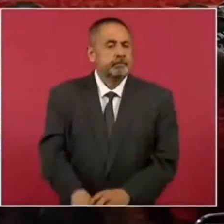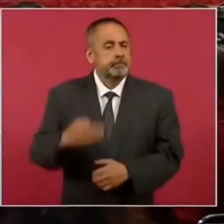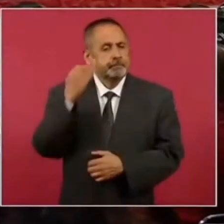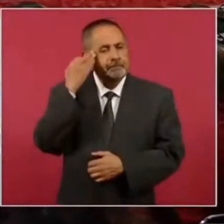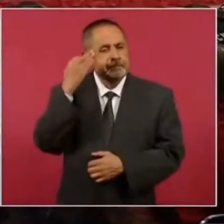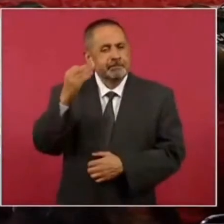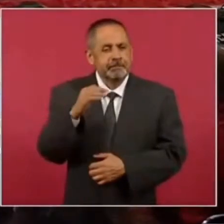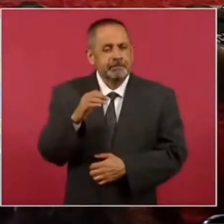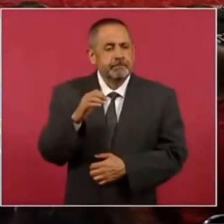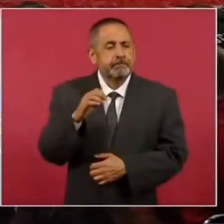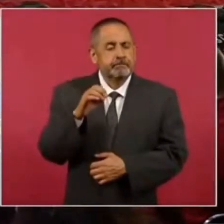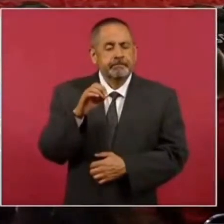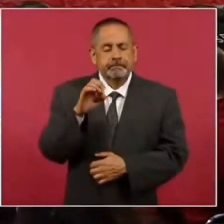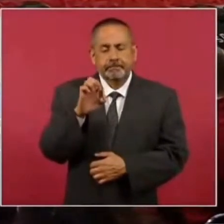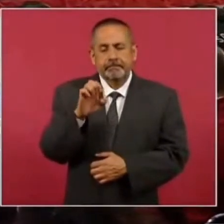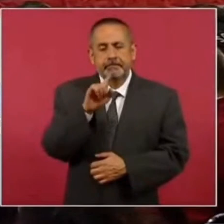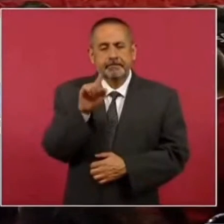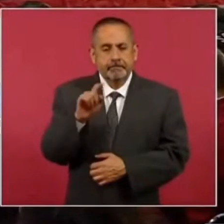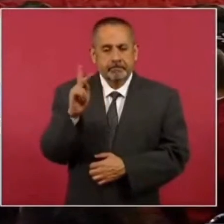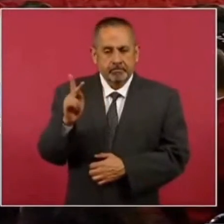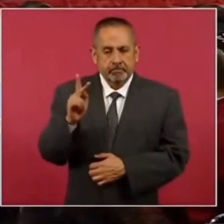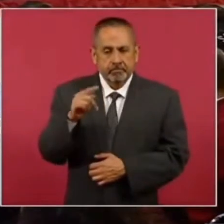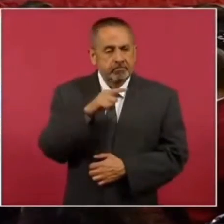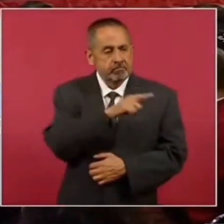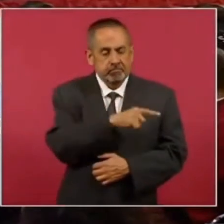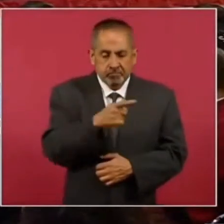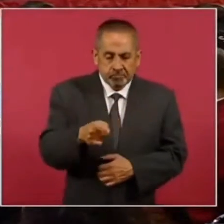decidieron intervenir los pozos